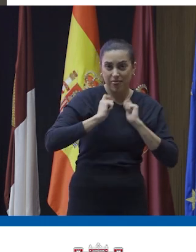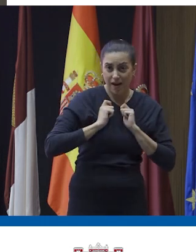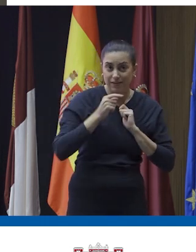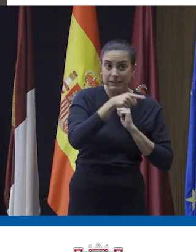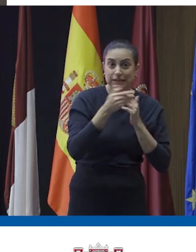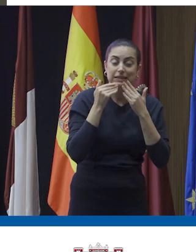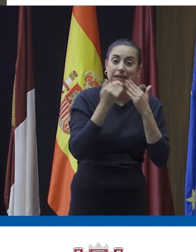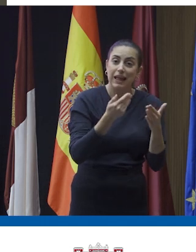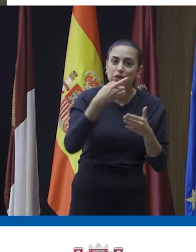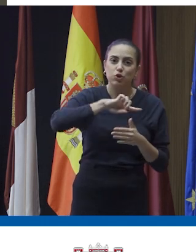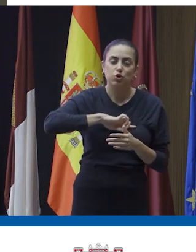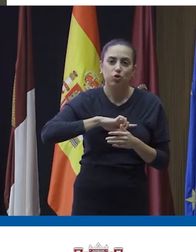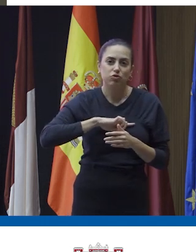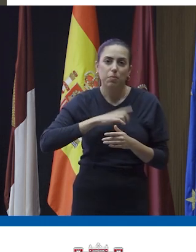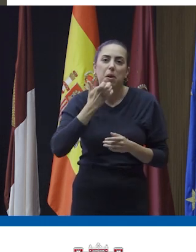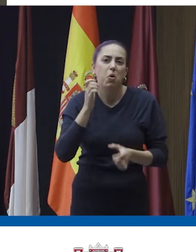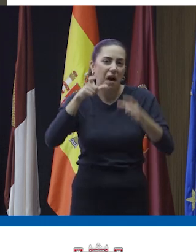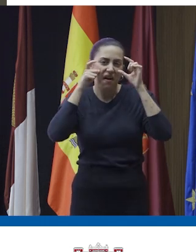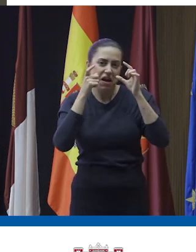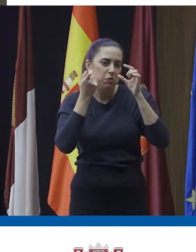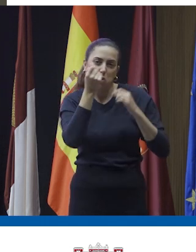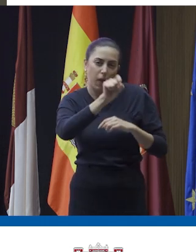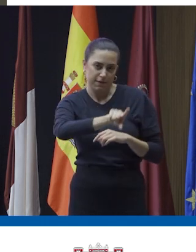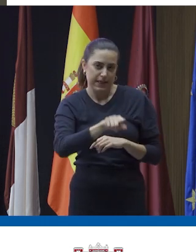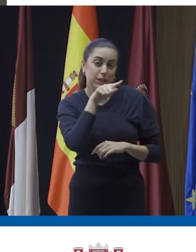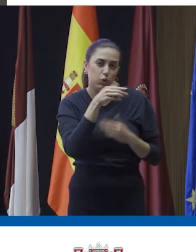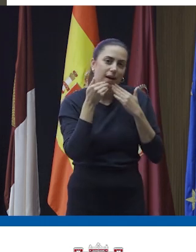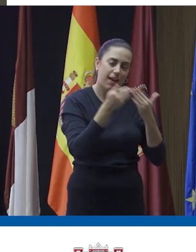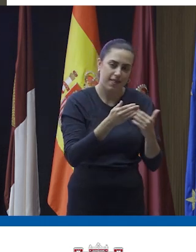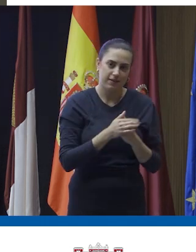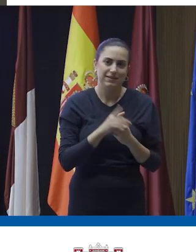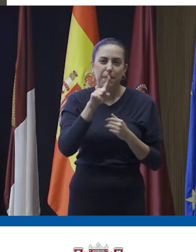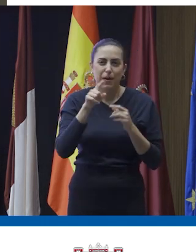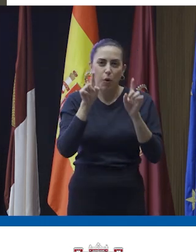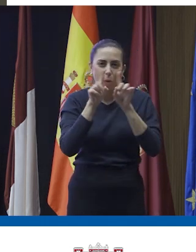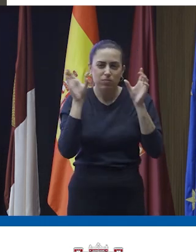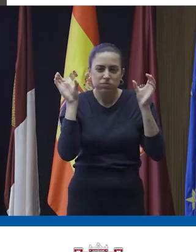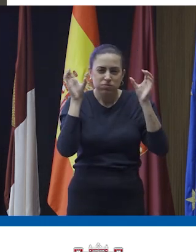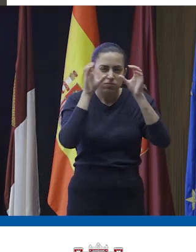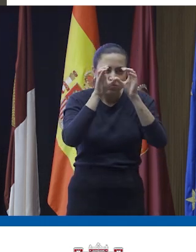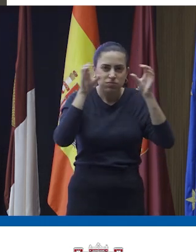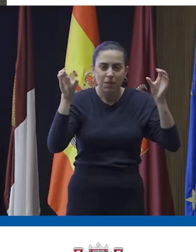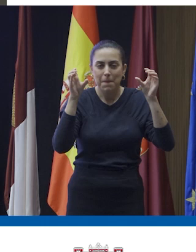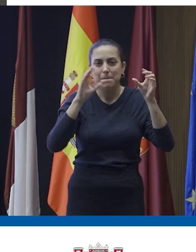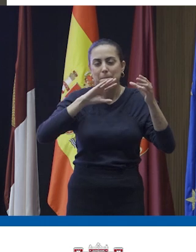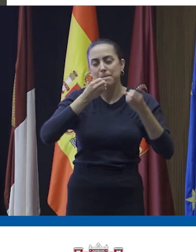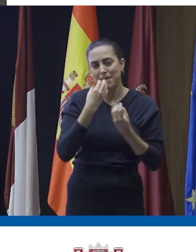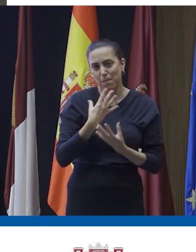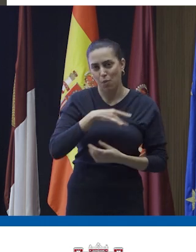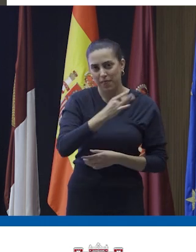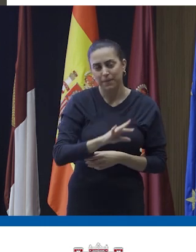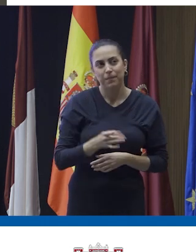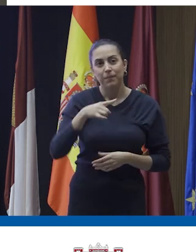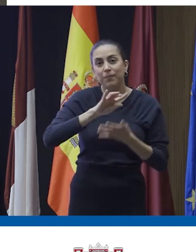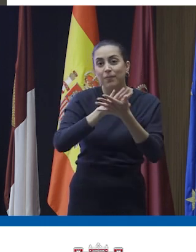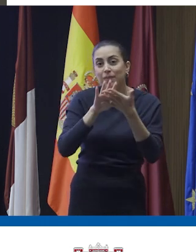pues no tenemos ningún defecto de gafa, ¿vale? Y permite enfocar la visión. Y bueno, pues hablando del cristalino, pues yo